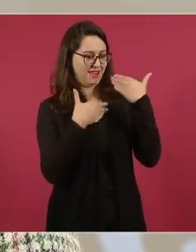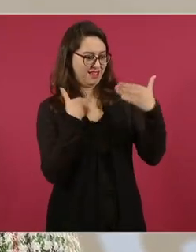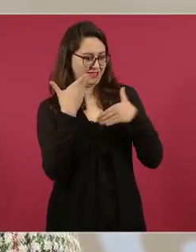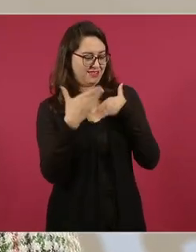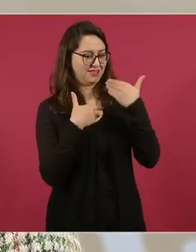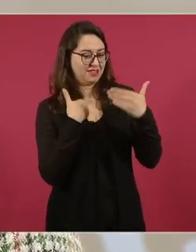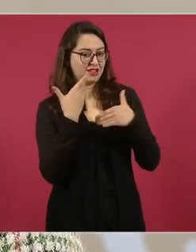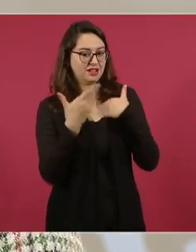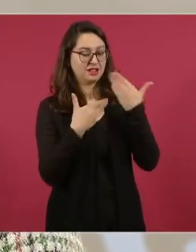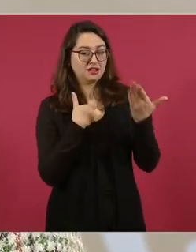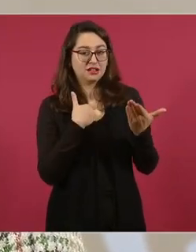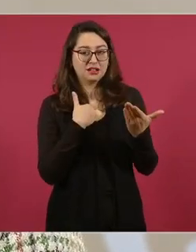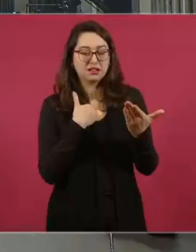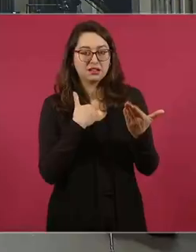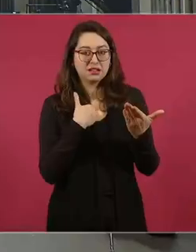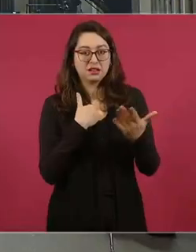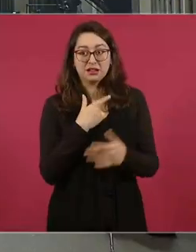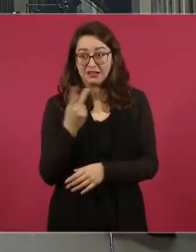Fíjense en la perversidad.